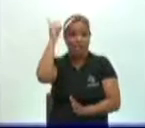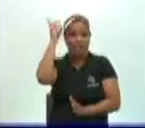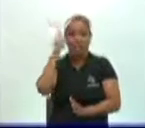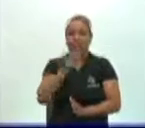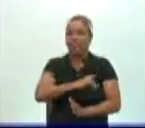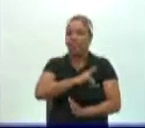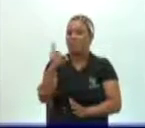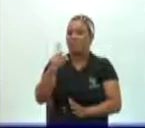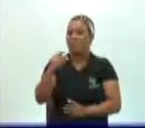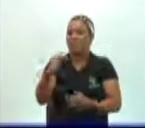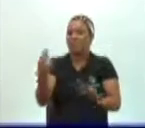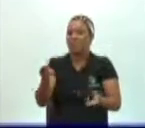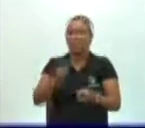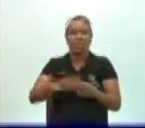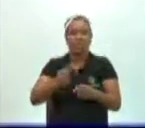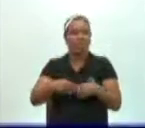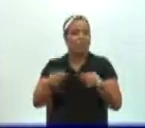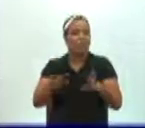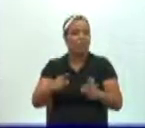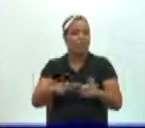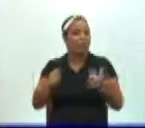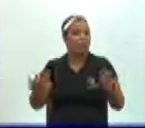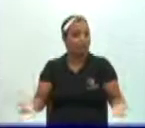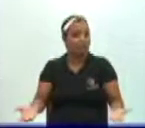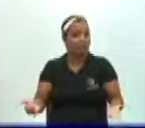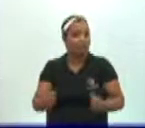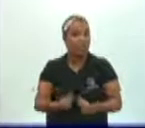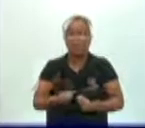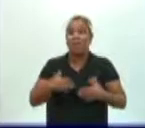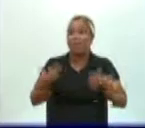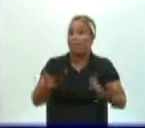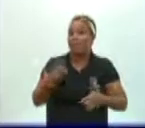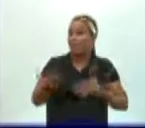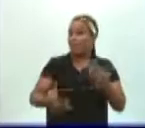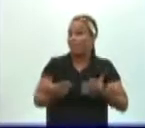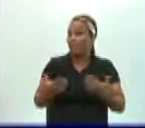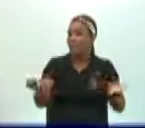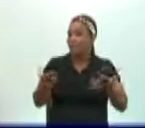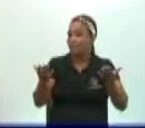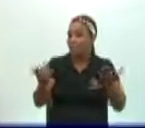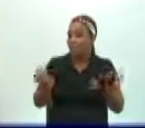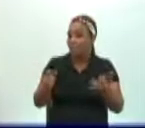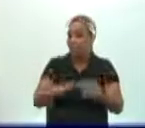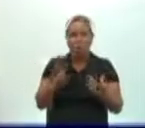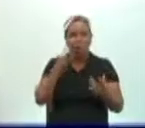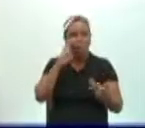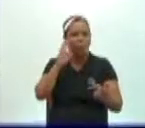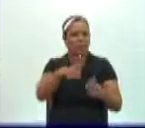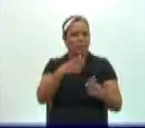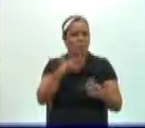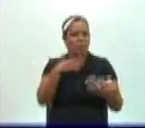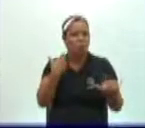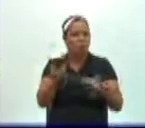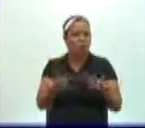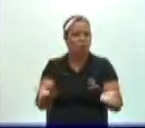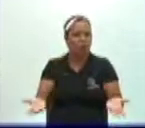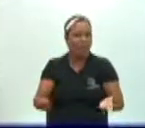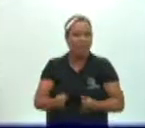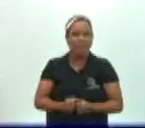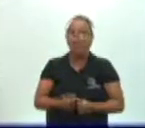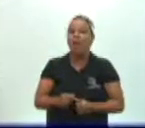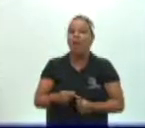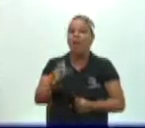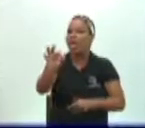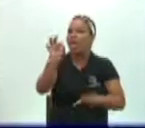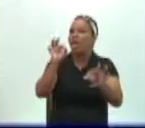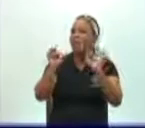¿qué nombre le darías? ¿Por qué? ¿Qué actividad desarrollarías? ¿Con qué objetivos? ¿Cómo lo harías? ¿Qué lecciones